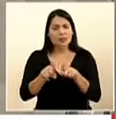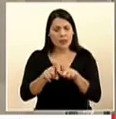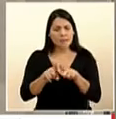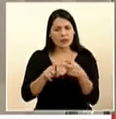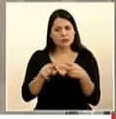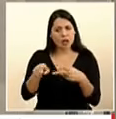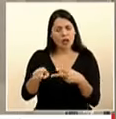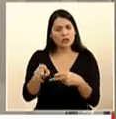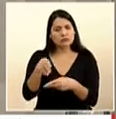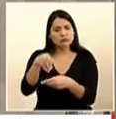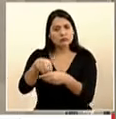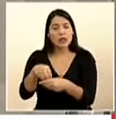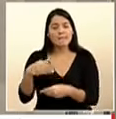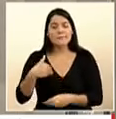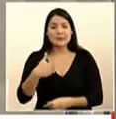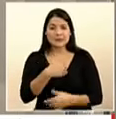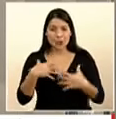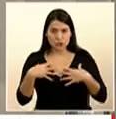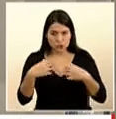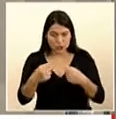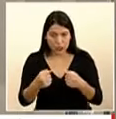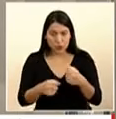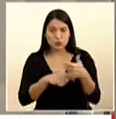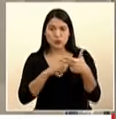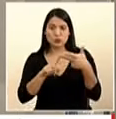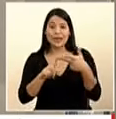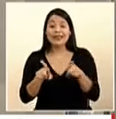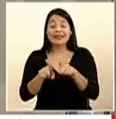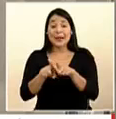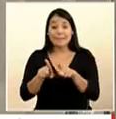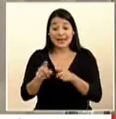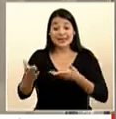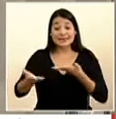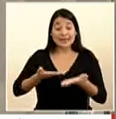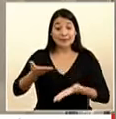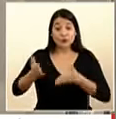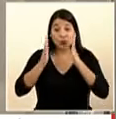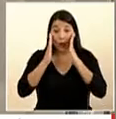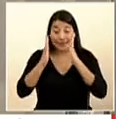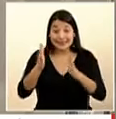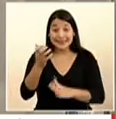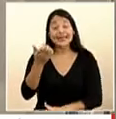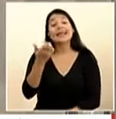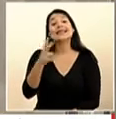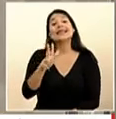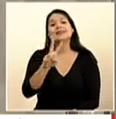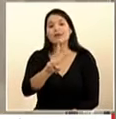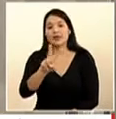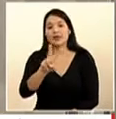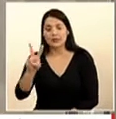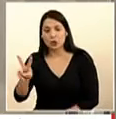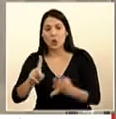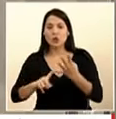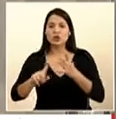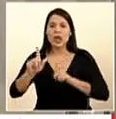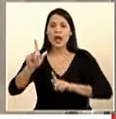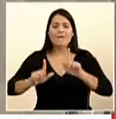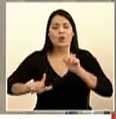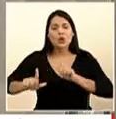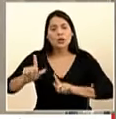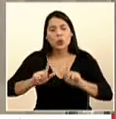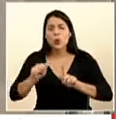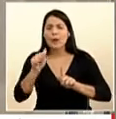salud también del servicio de atención 13 22 y de la cruz roja y un laboratorio privado así que toda la cadena se va a investigar